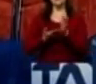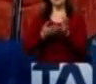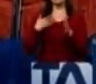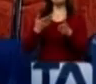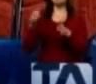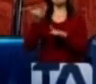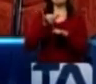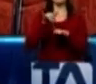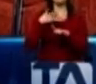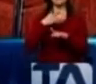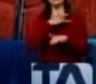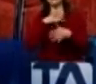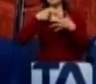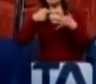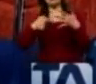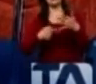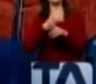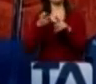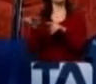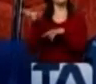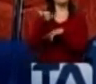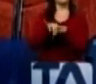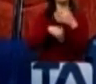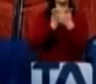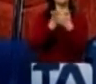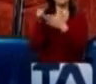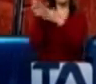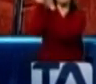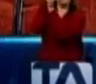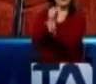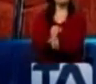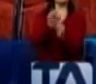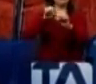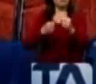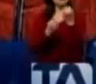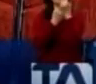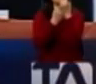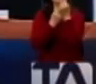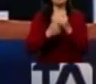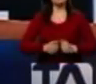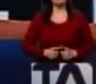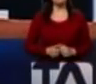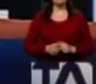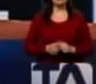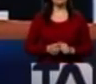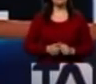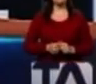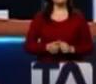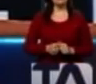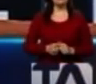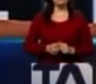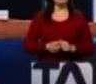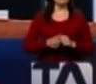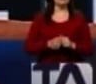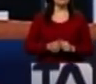síntomas parecidos. Eso lo podemos hacer sí. A través de tu fundación. Exacto. Bueno, aquí lo que es importante es que los nefrólogos